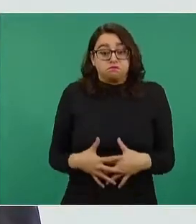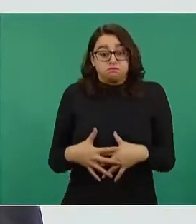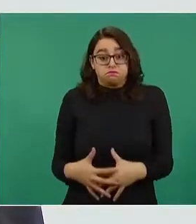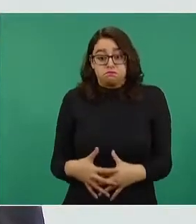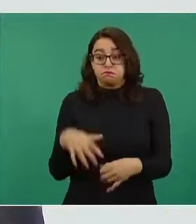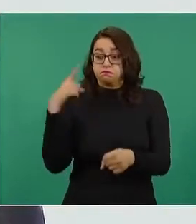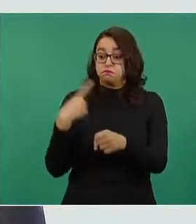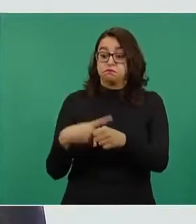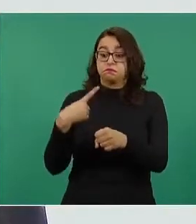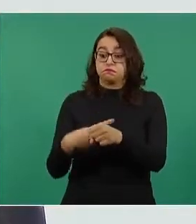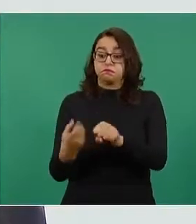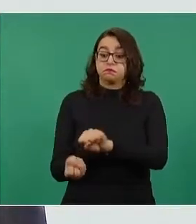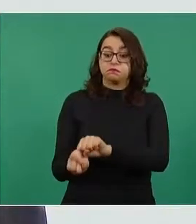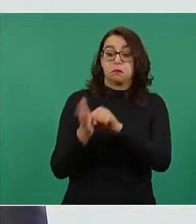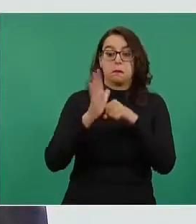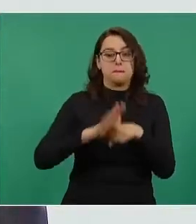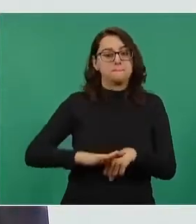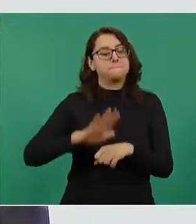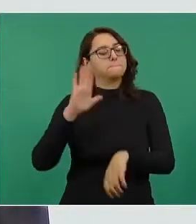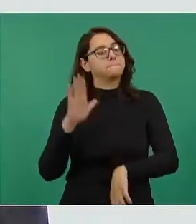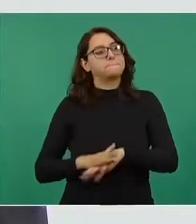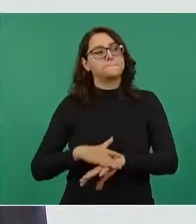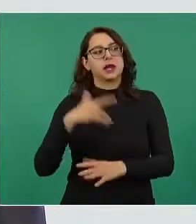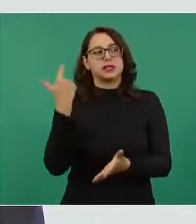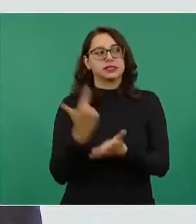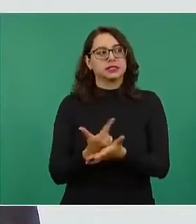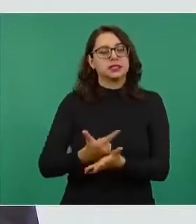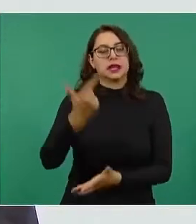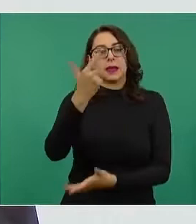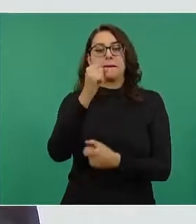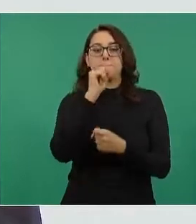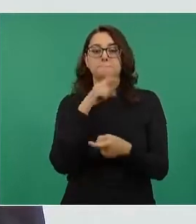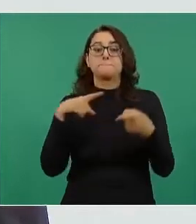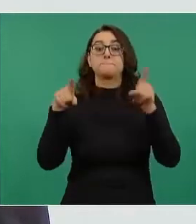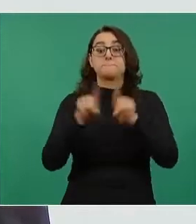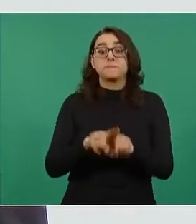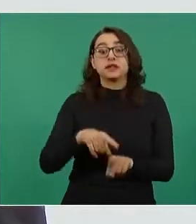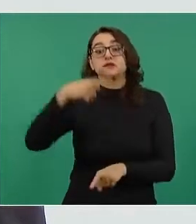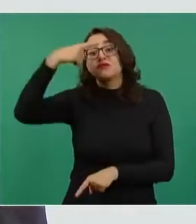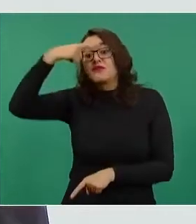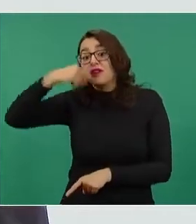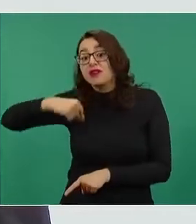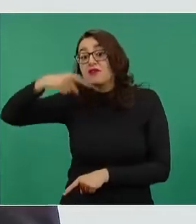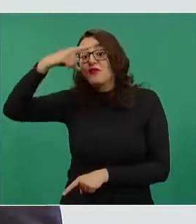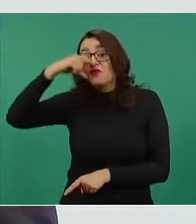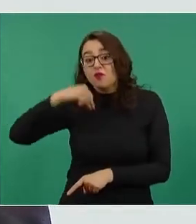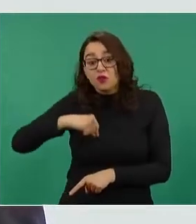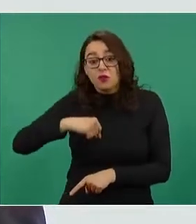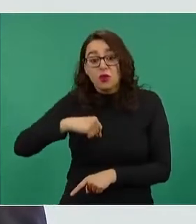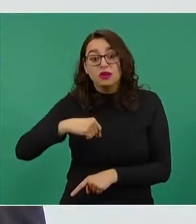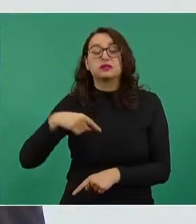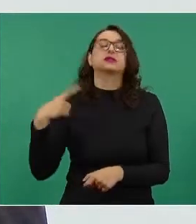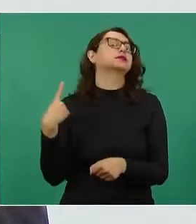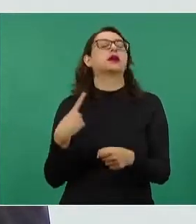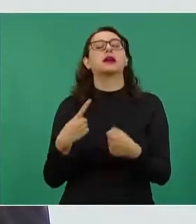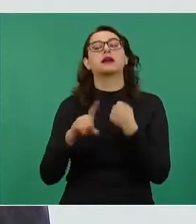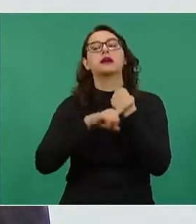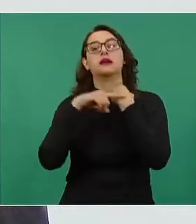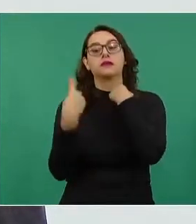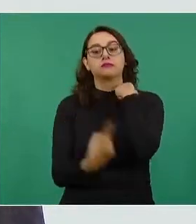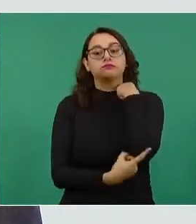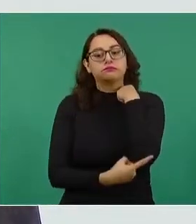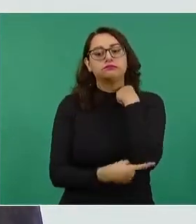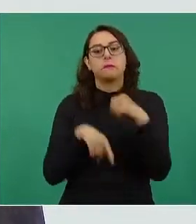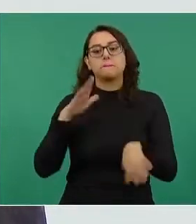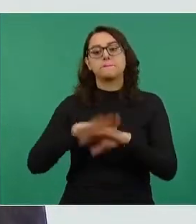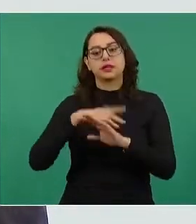mayor que en mujeres no embarazadas, lo mismo con la influenza. Entonces volvemos a invitar a las mujeres embarazadas